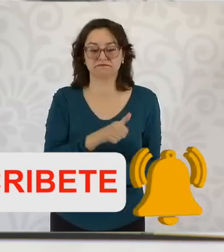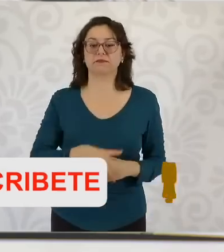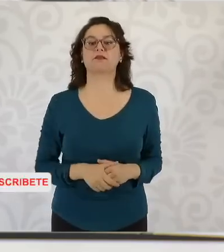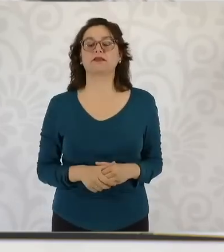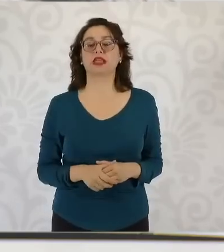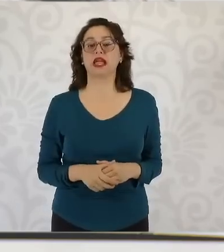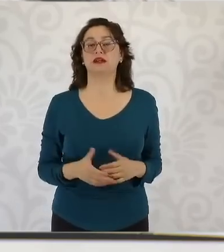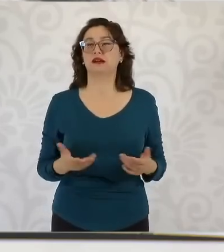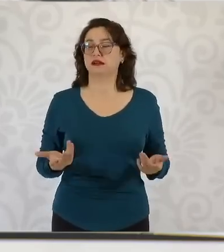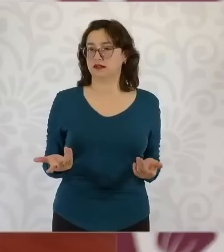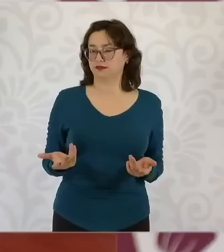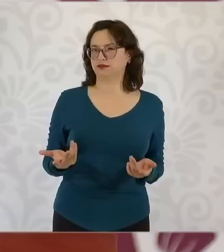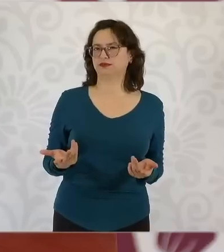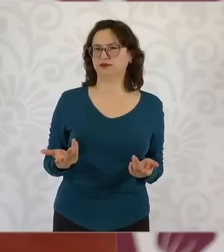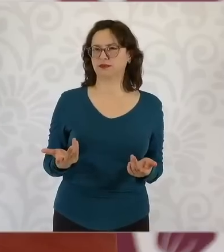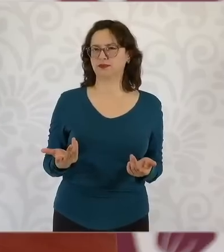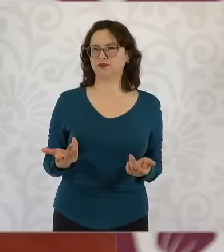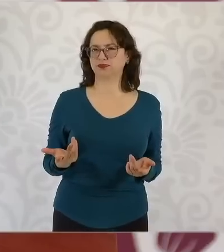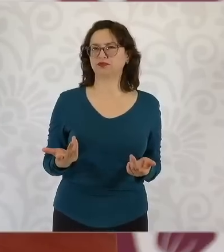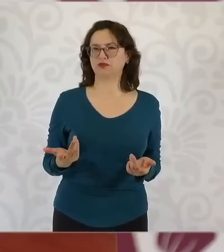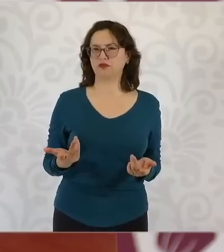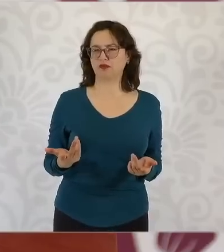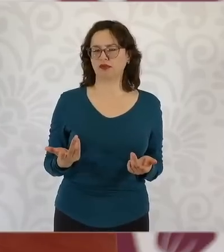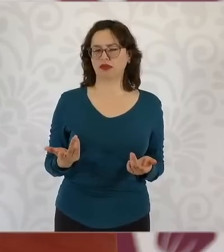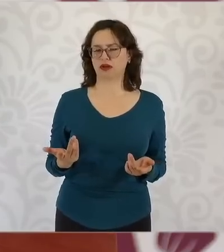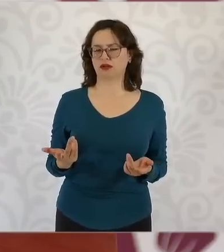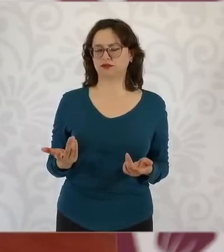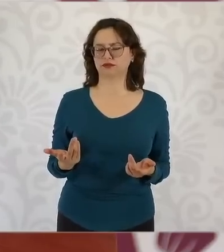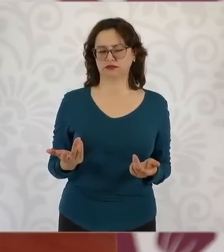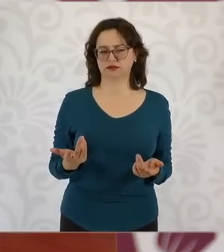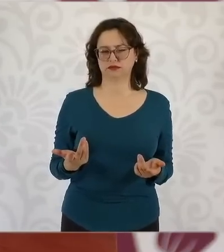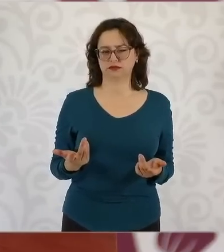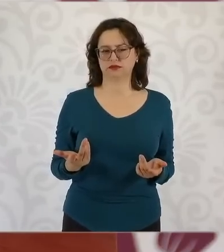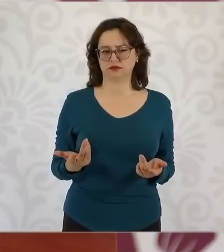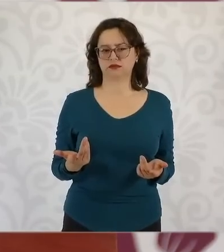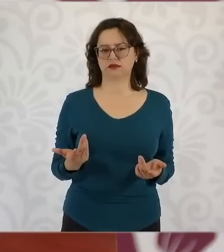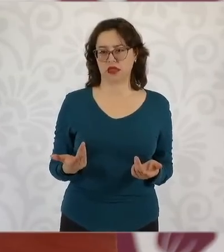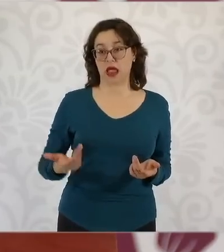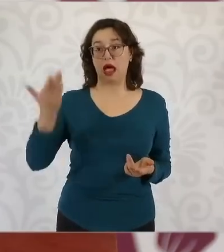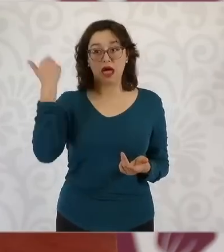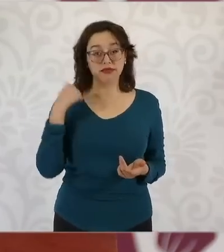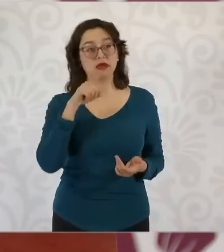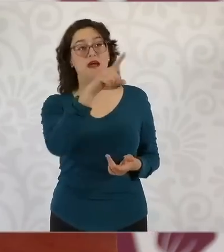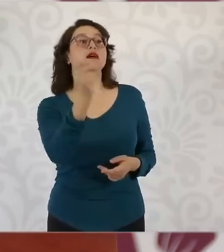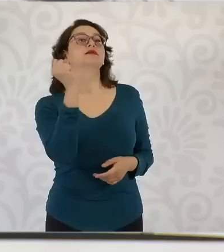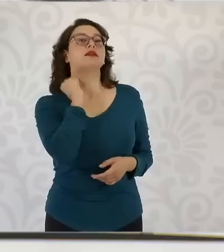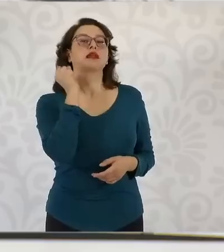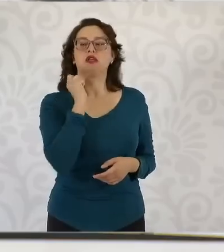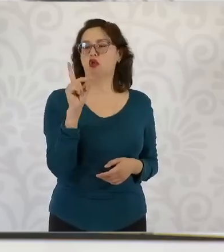tuvo su comparecencia este director de la DEA en el Senado, nosotros enviamos una